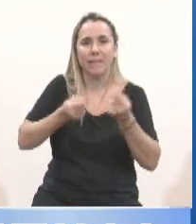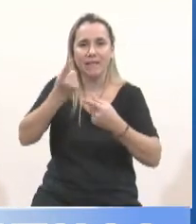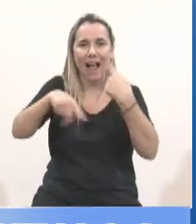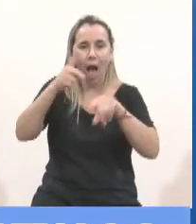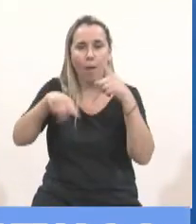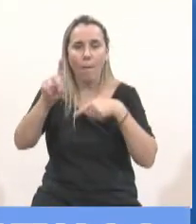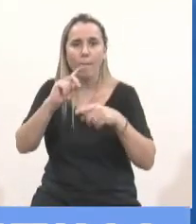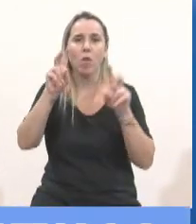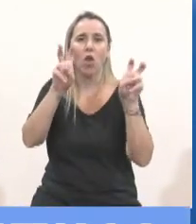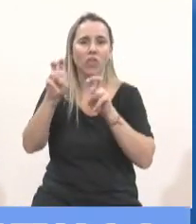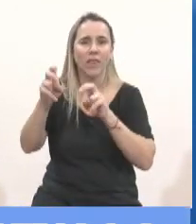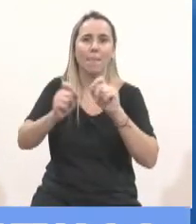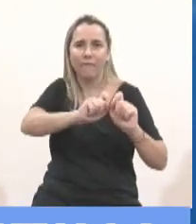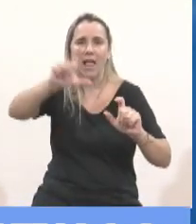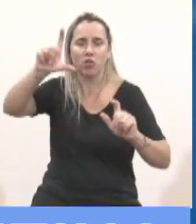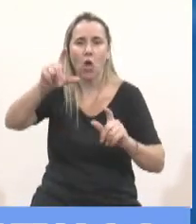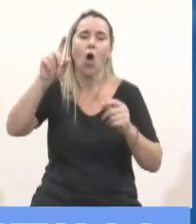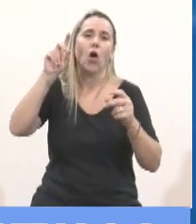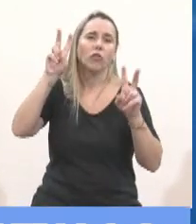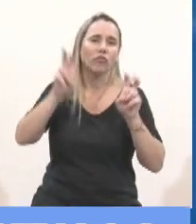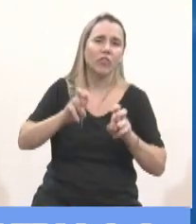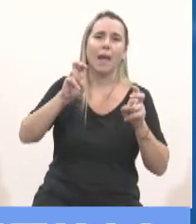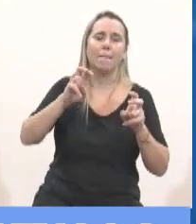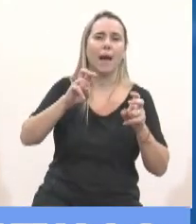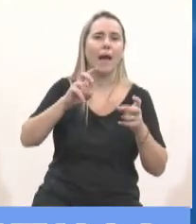cambiario, con respecto al tema de la inflación, con respecto al tema del